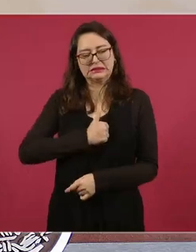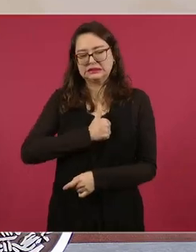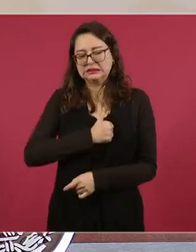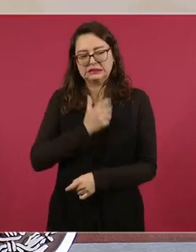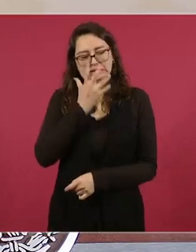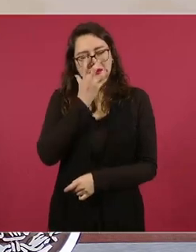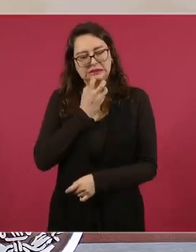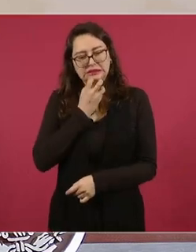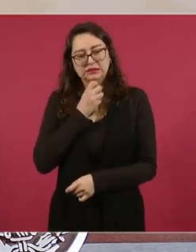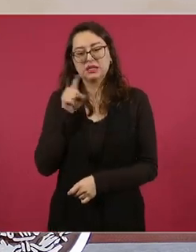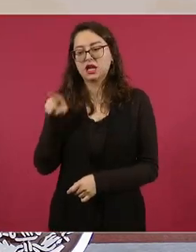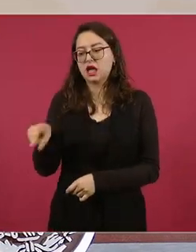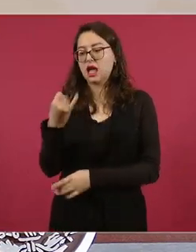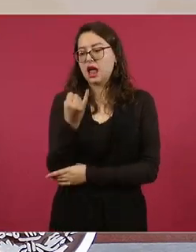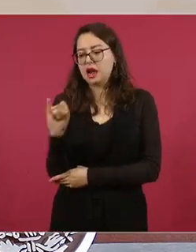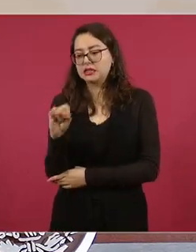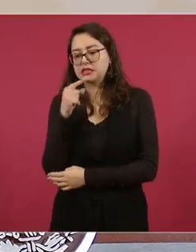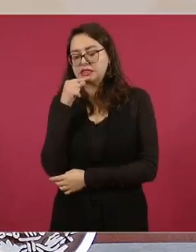centro escolar.